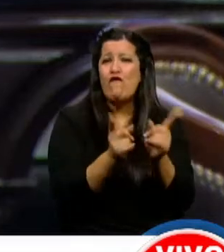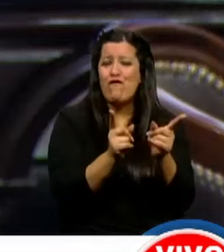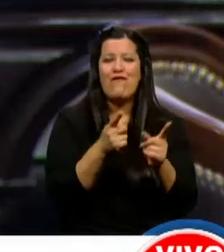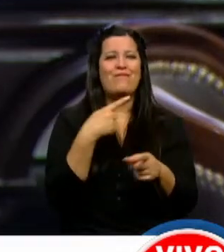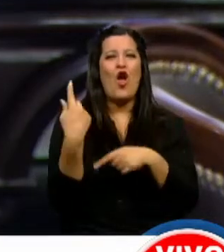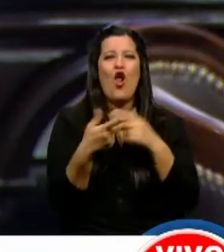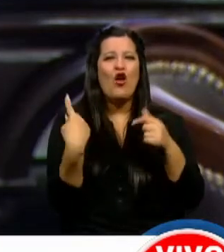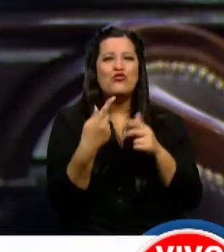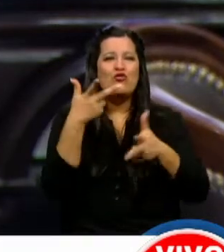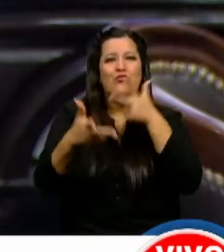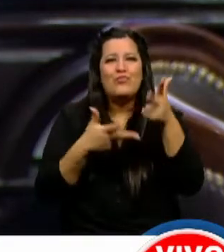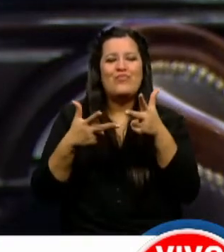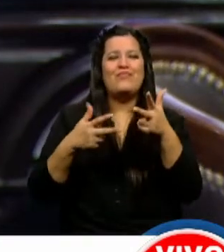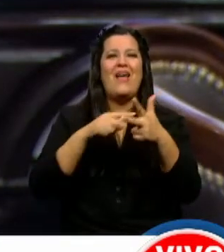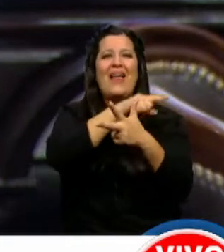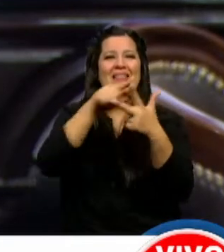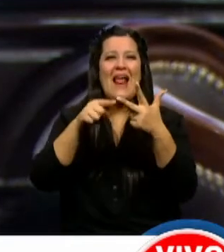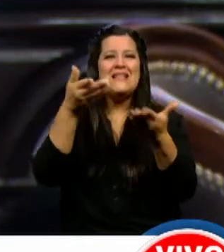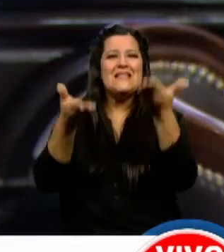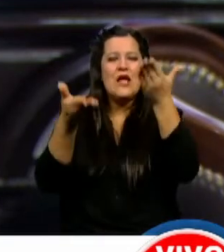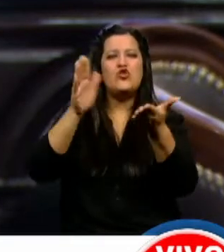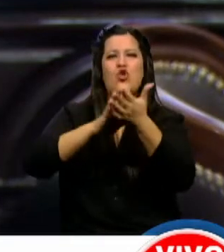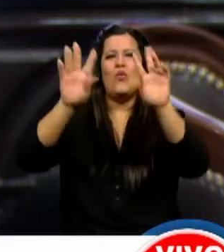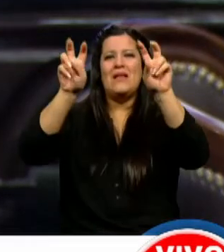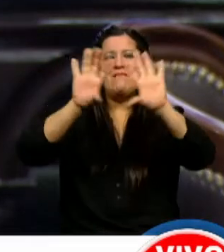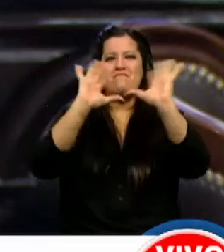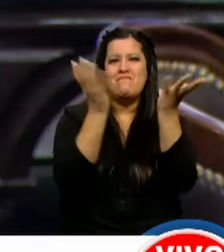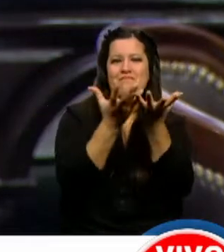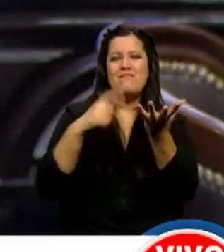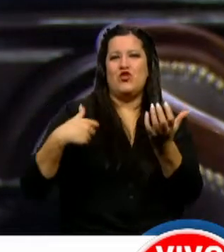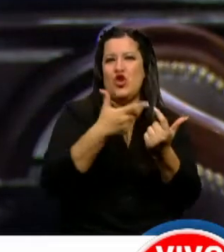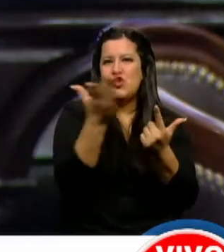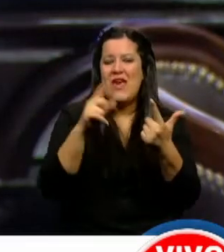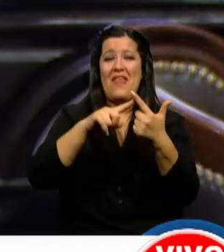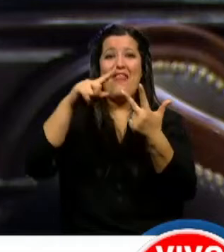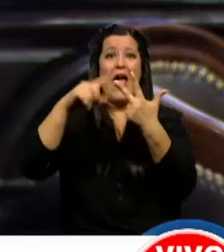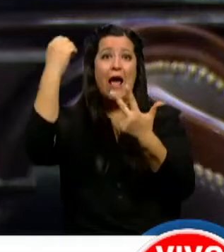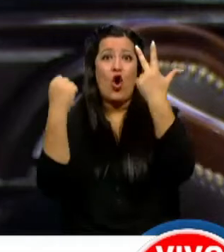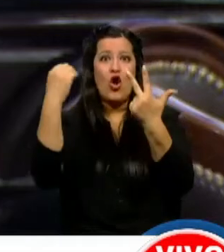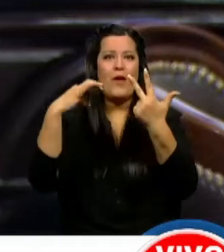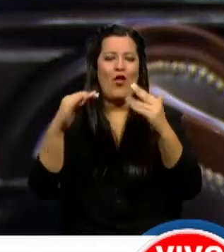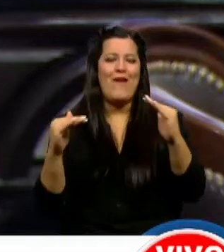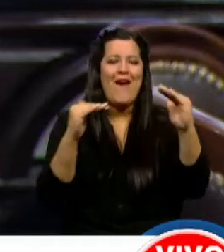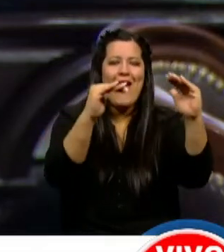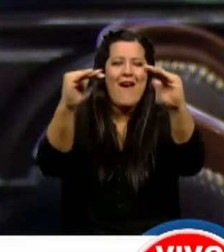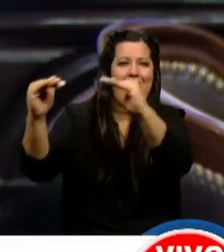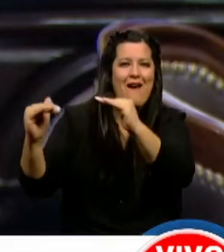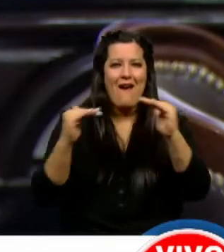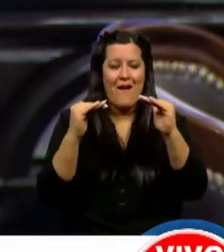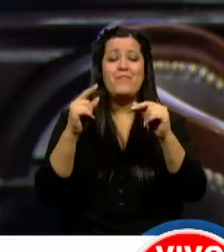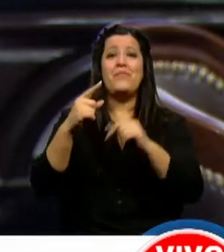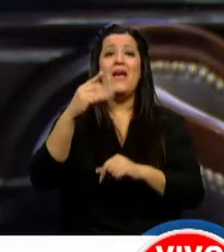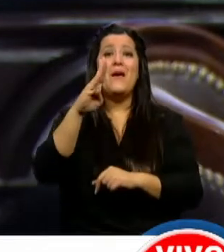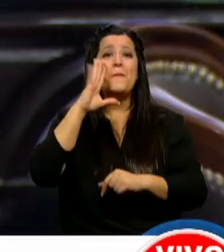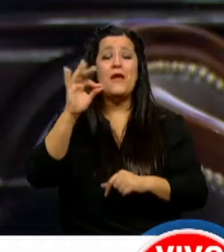ese triple equilibrio que tiene que ver con lo ambiental, con lo social, con lo económico, los biocombustibles